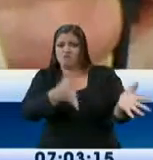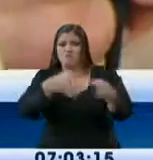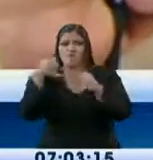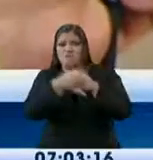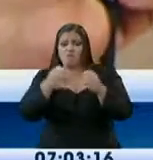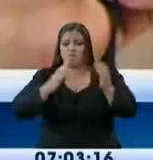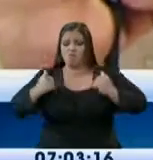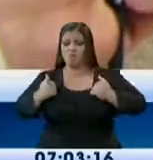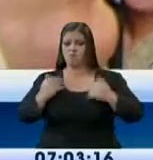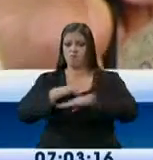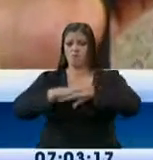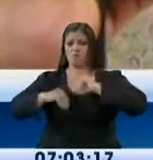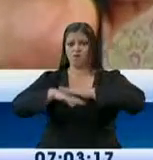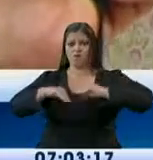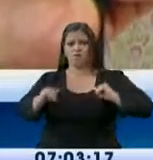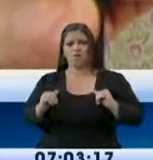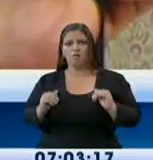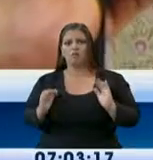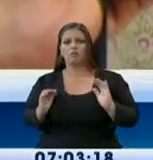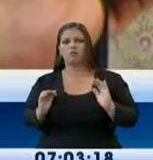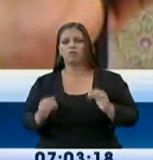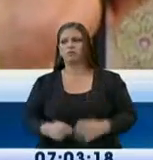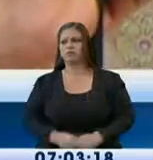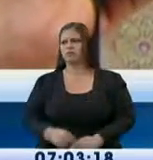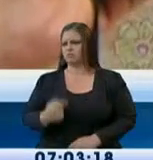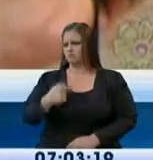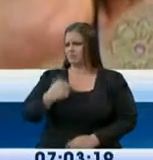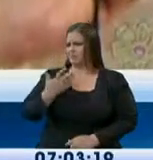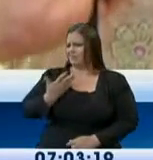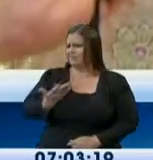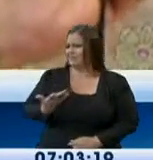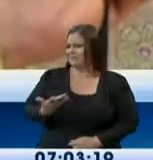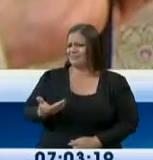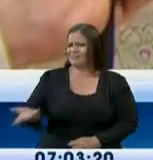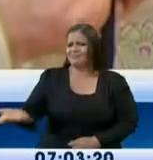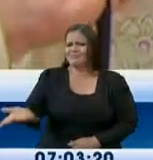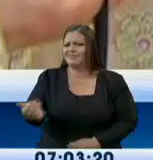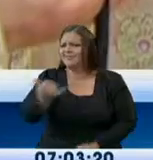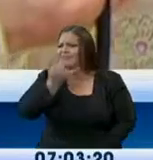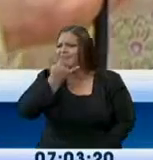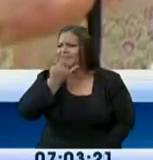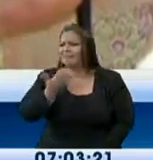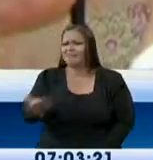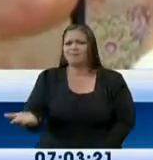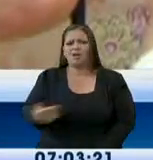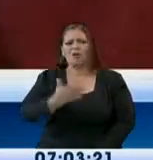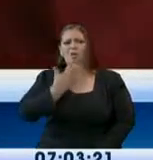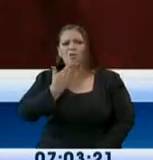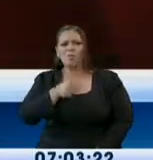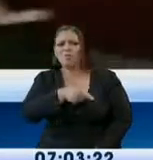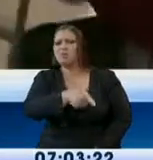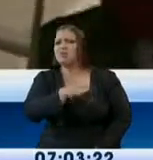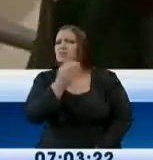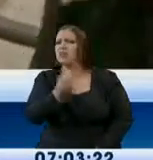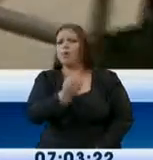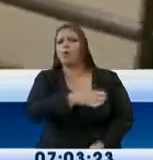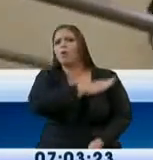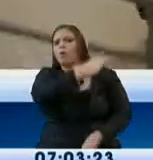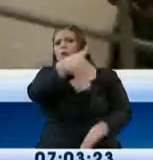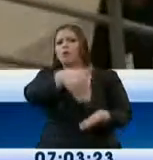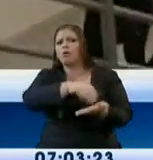Aquí, vivimos aquí y a verme hasta con mi mami, o sea, no, y ya va de la casa al colegio. ¿Podemos conversar con usted,